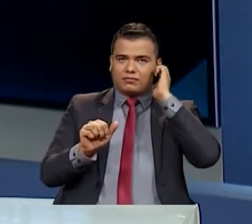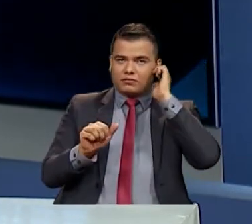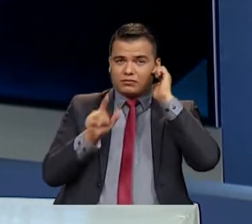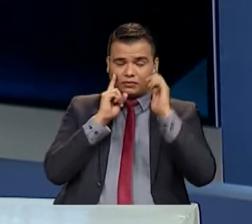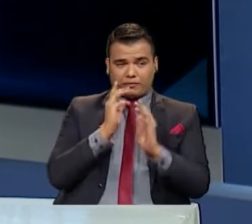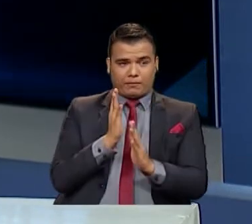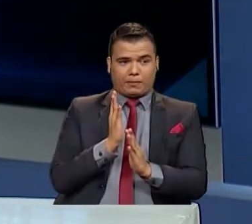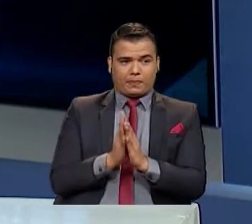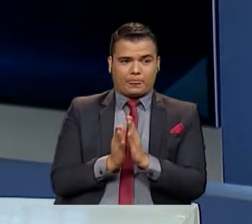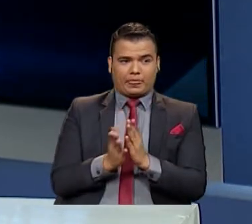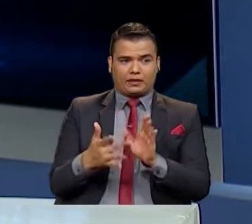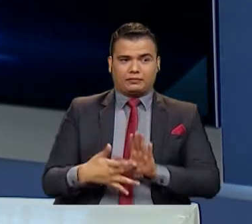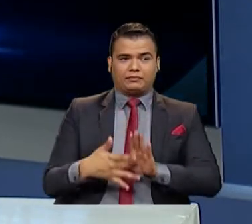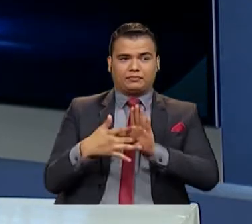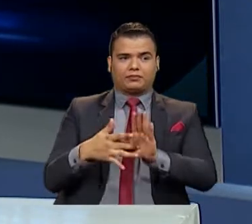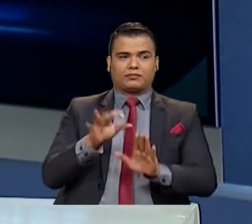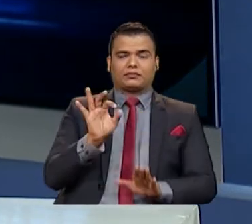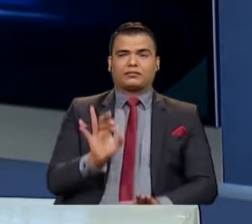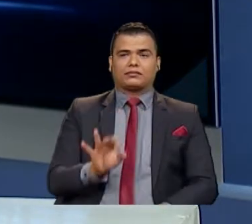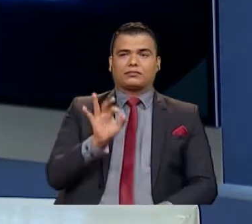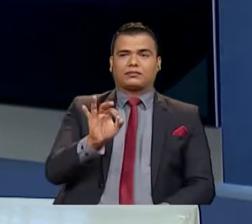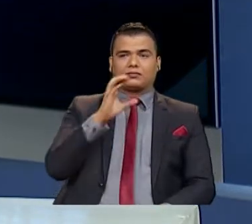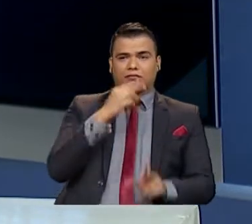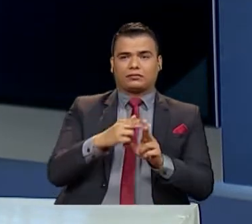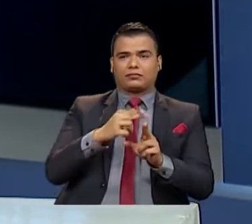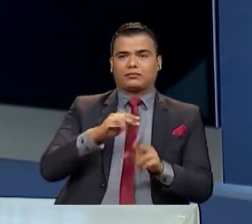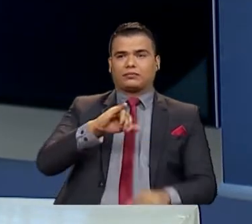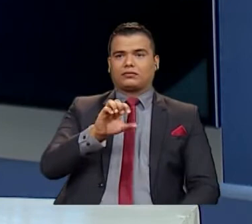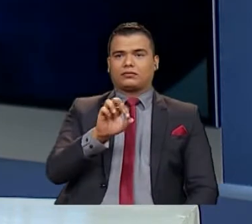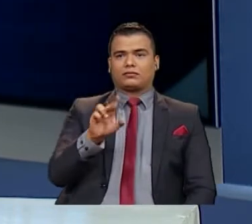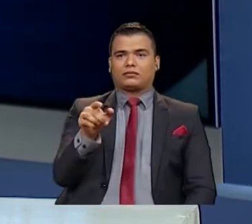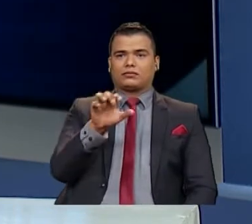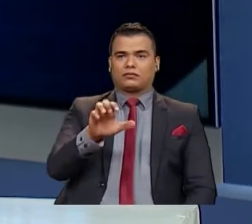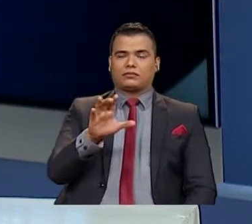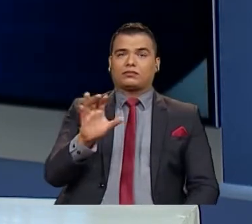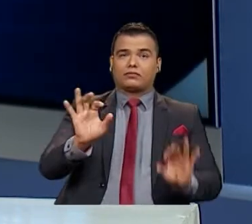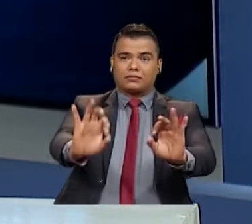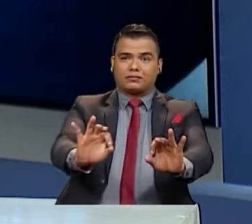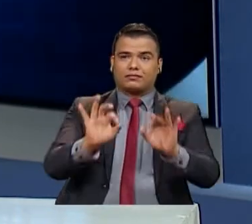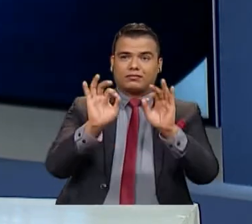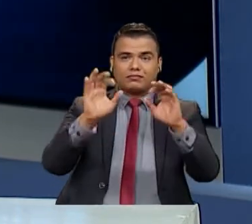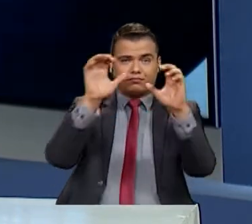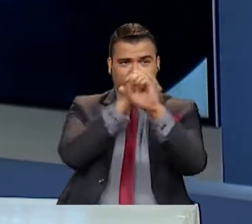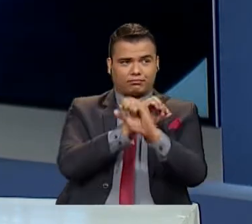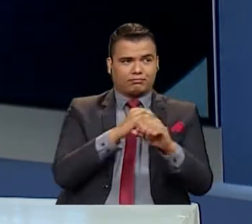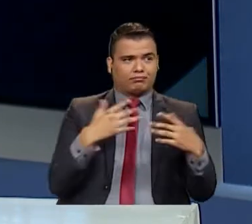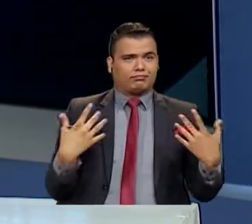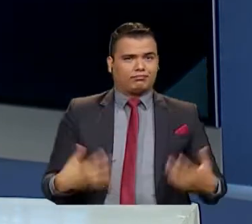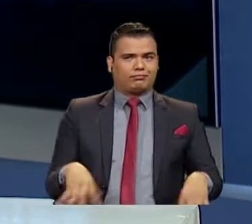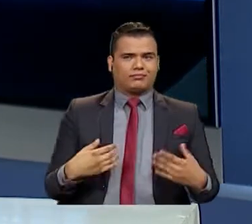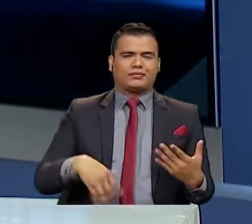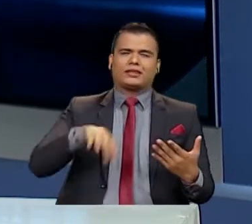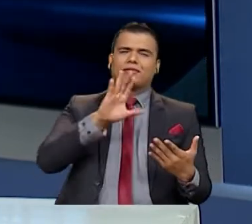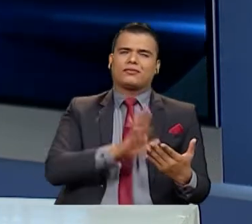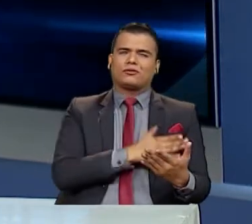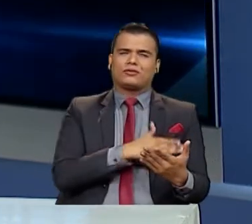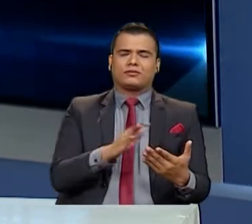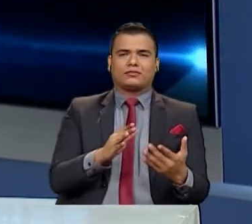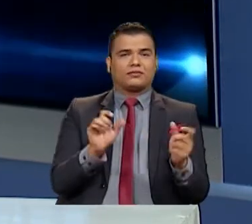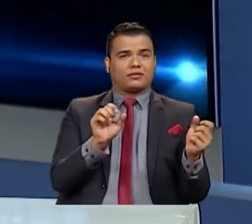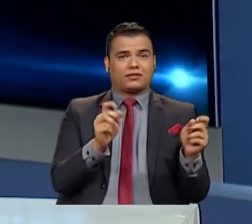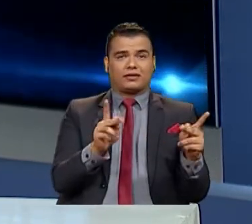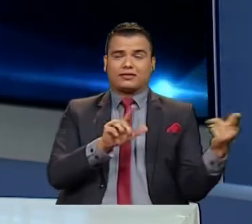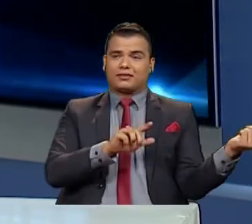esta presentación que nos hace también de Jorge Fresquet. Y una noche de verdad con muchísima música. Cerramos